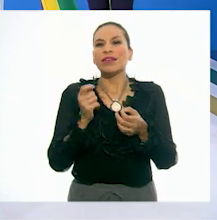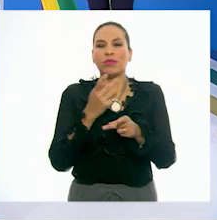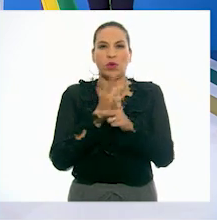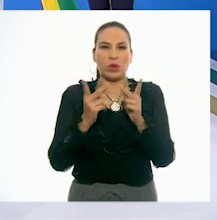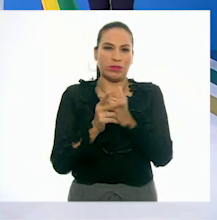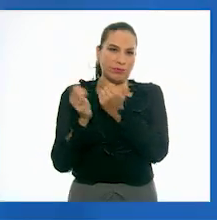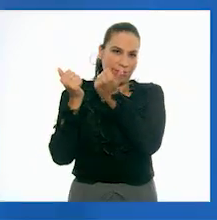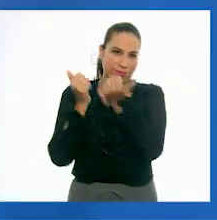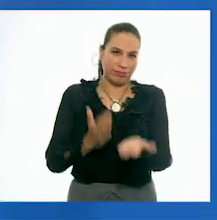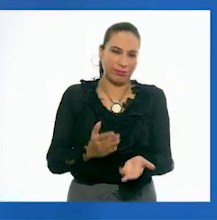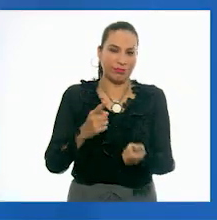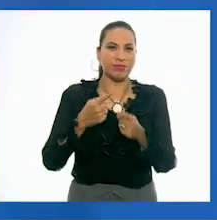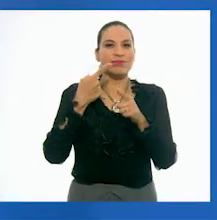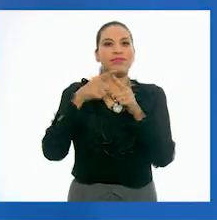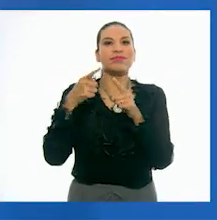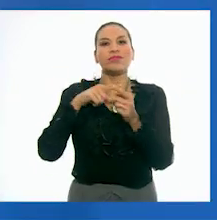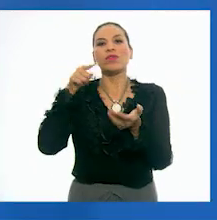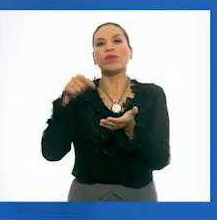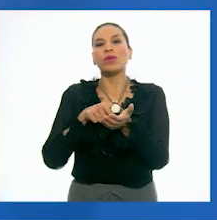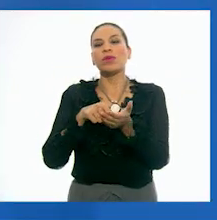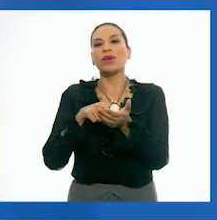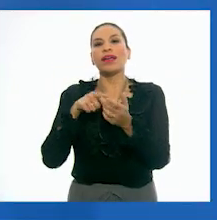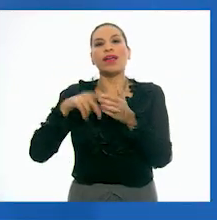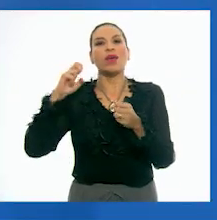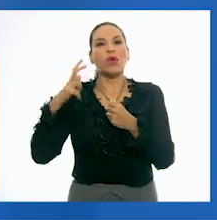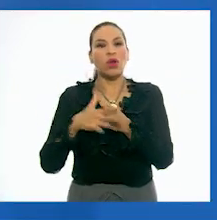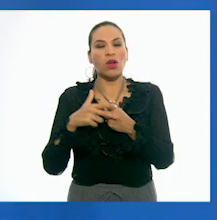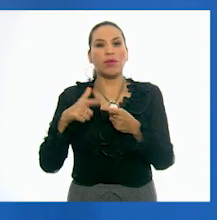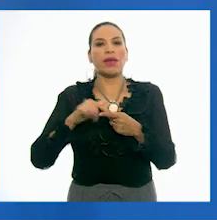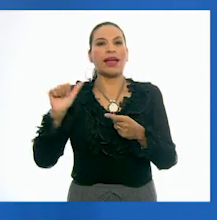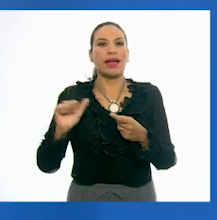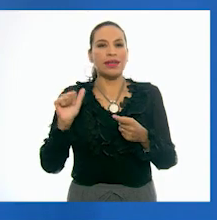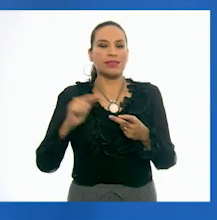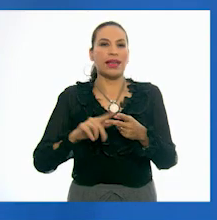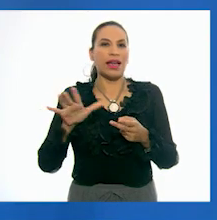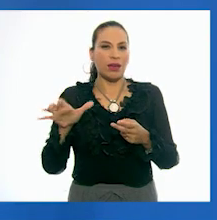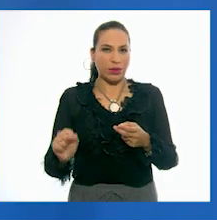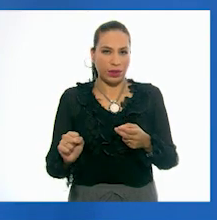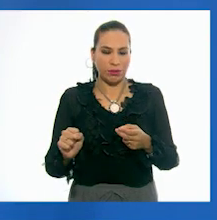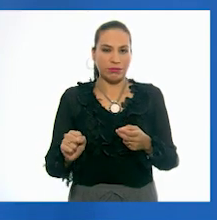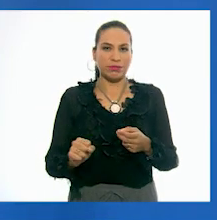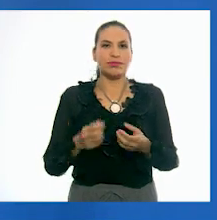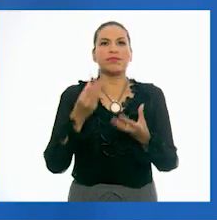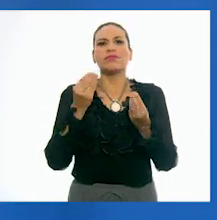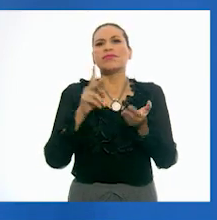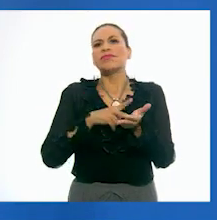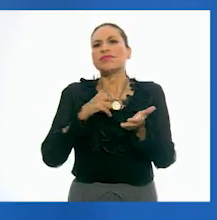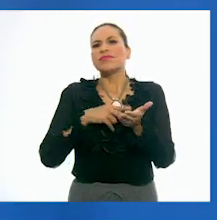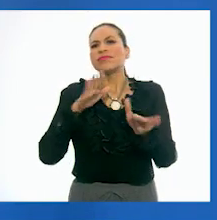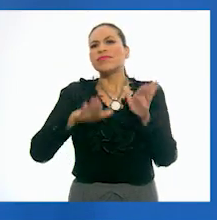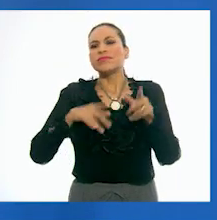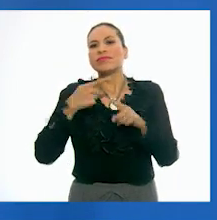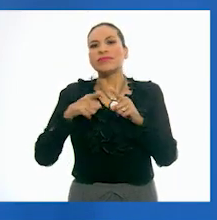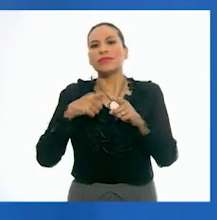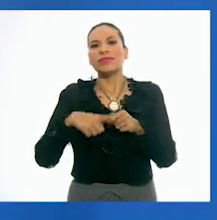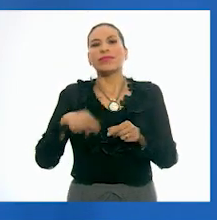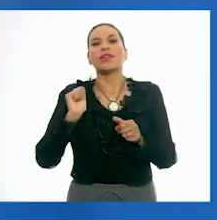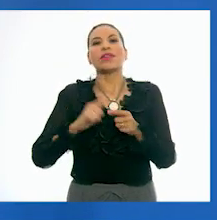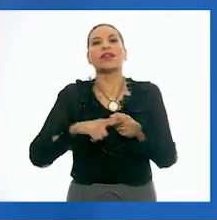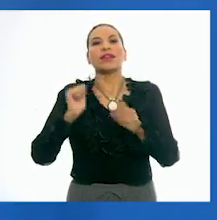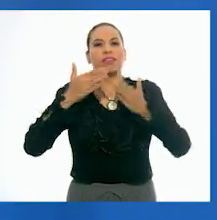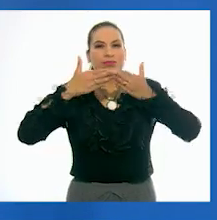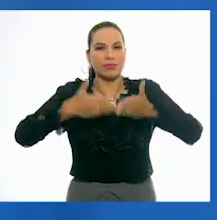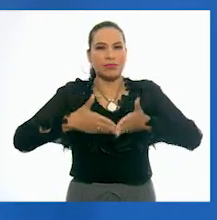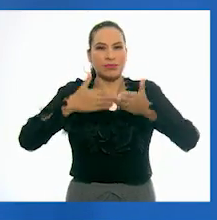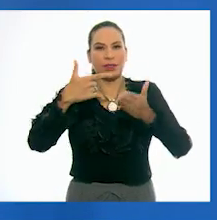productos traídos de distintos lugares como Europa, Asia y África. Muchas veces a través del galeón de Manila